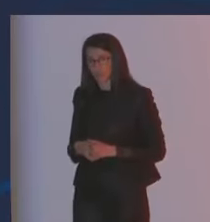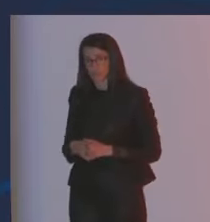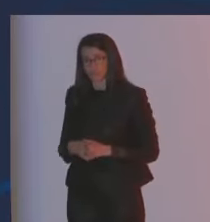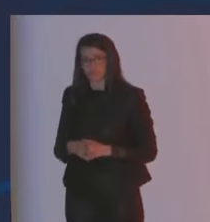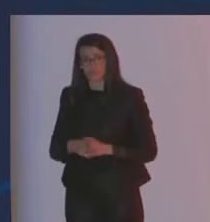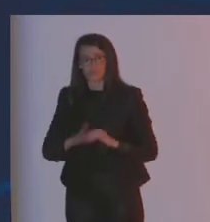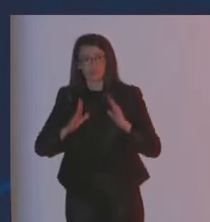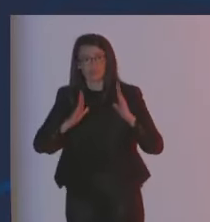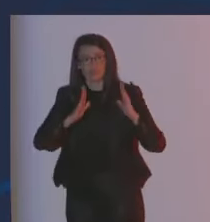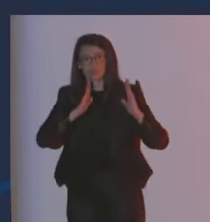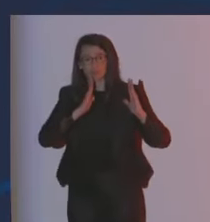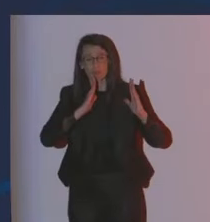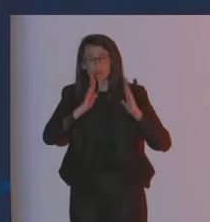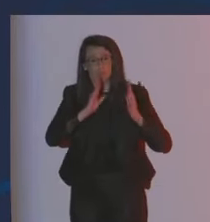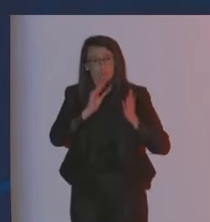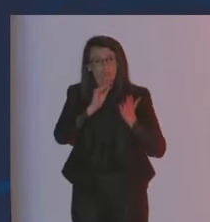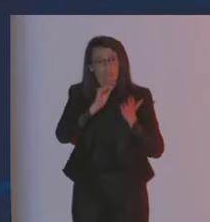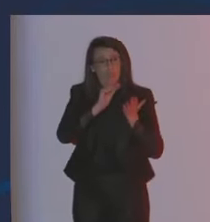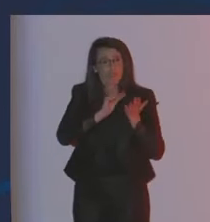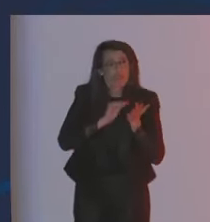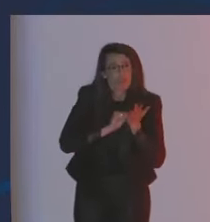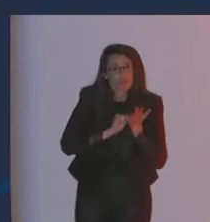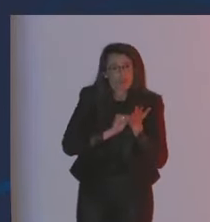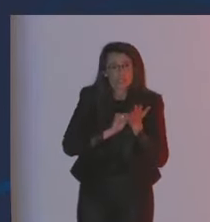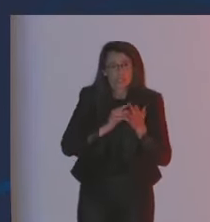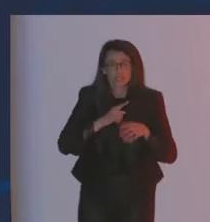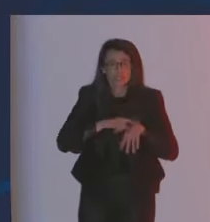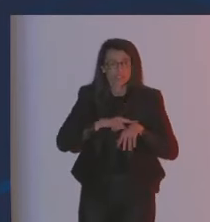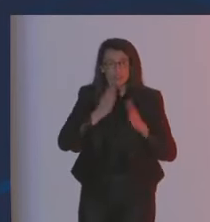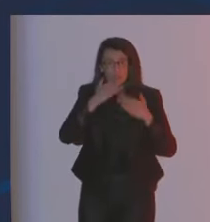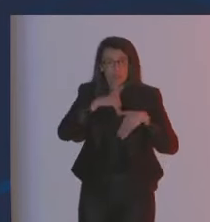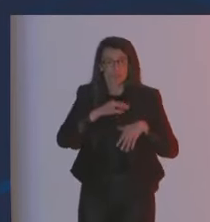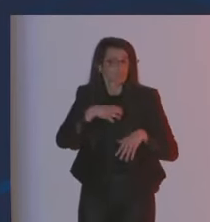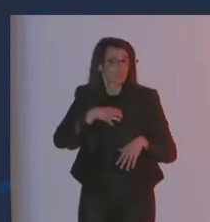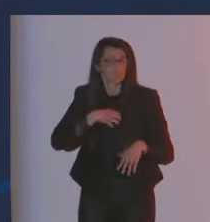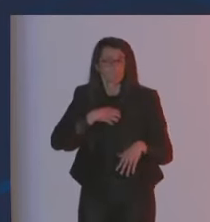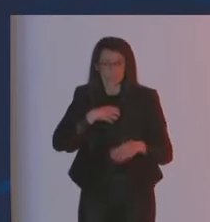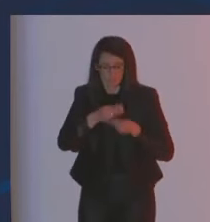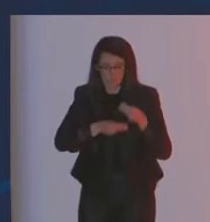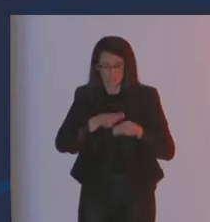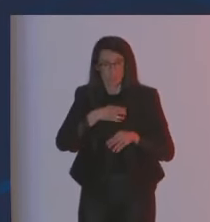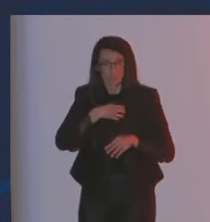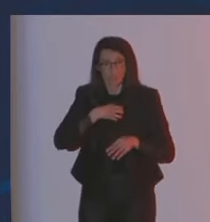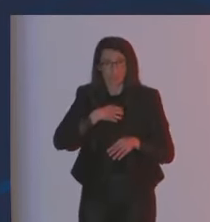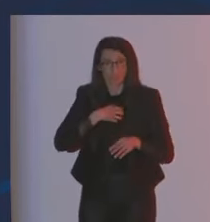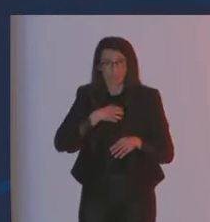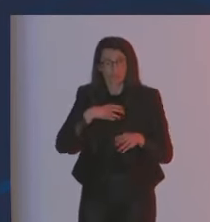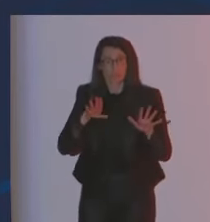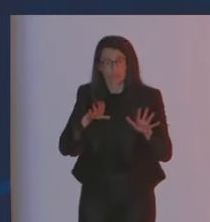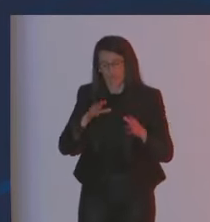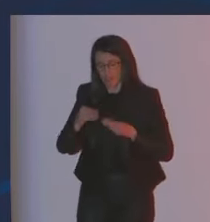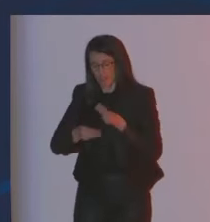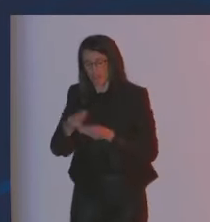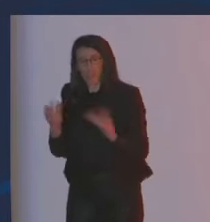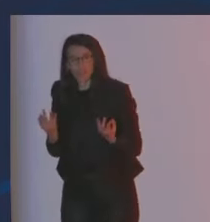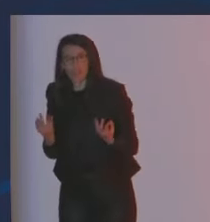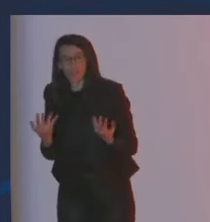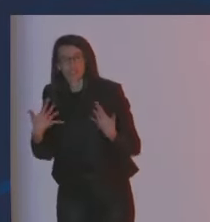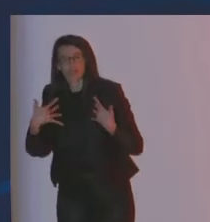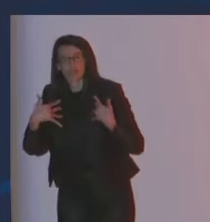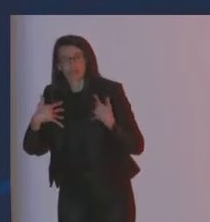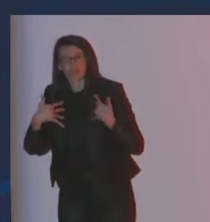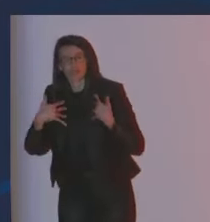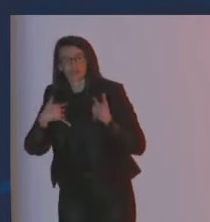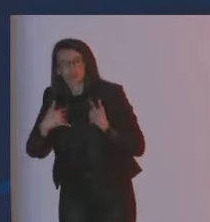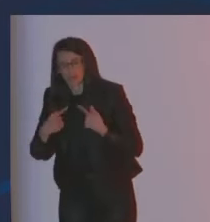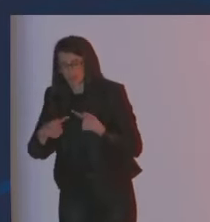En ocasiones no llego a tiempo y lo único que puedo hacer es aliviar un poco